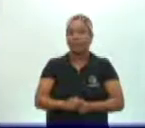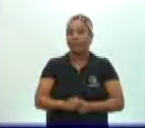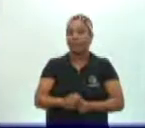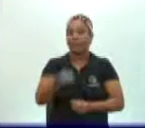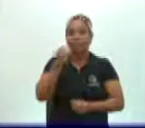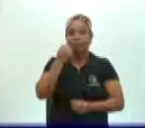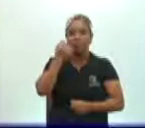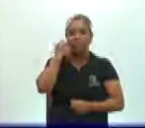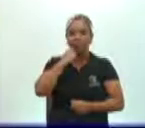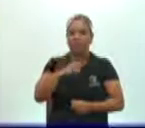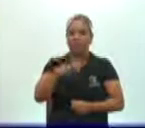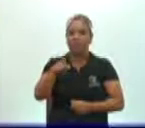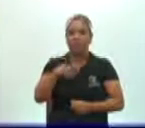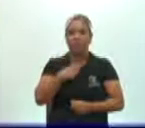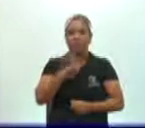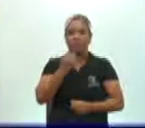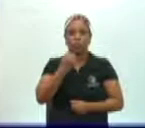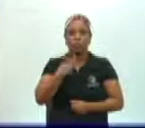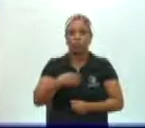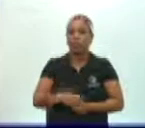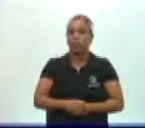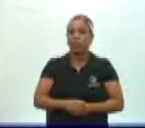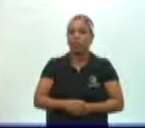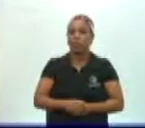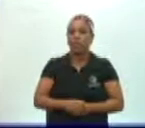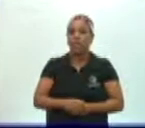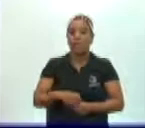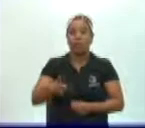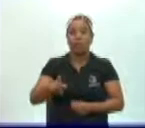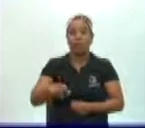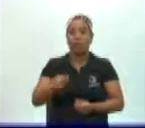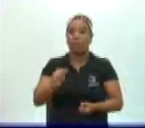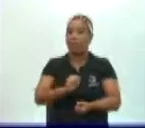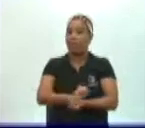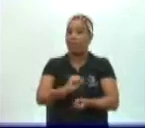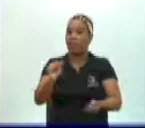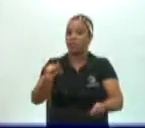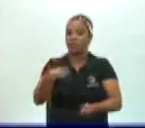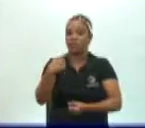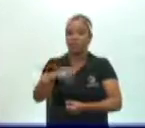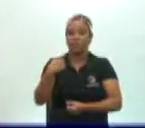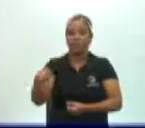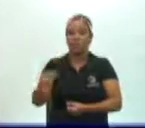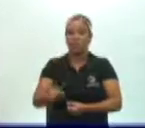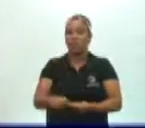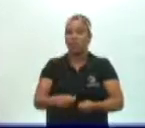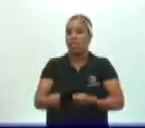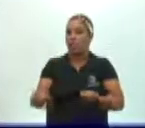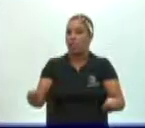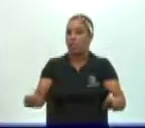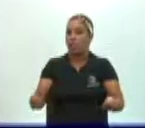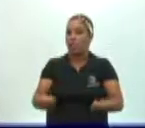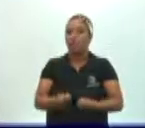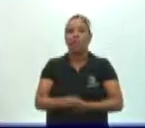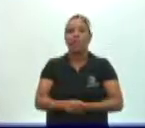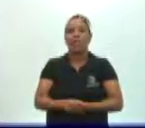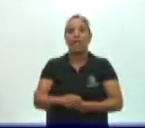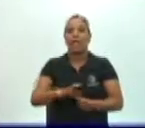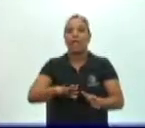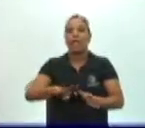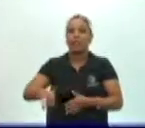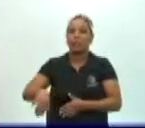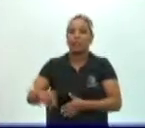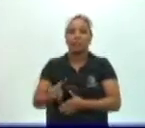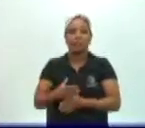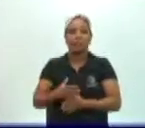Las principales medidas del movimiento fueron la abolición de los repartimientos de los corregidores, eliminación de varios impuestos